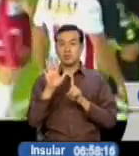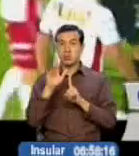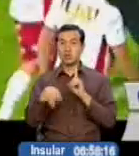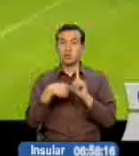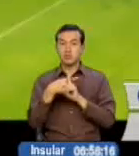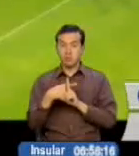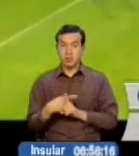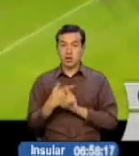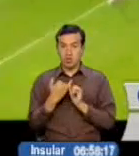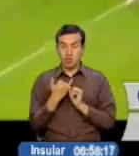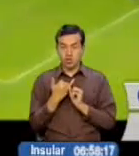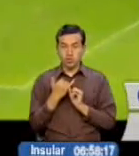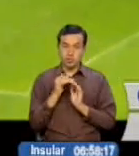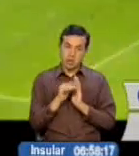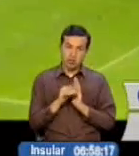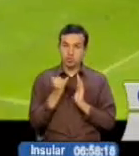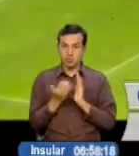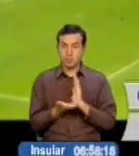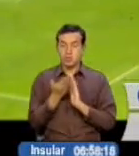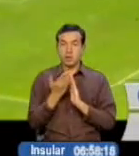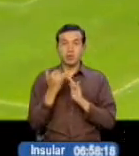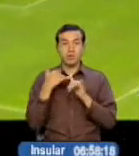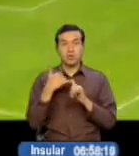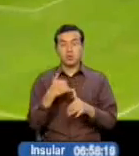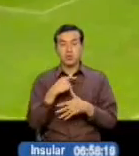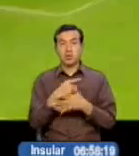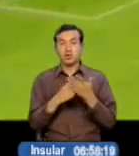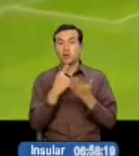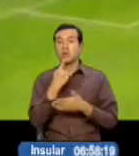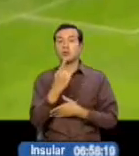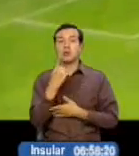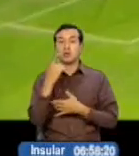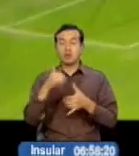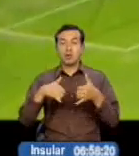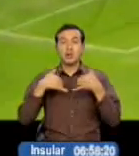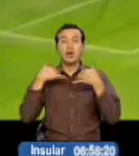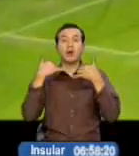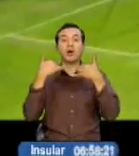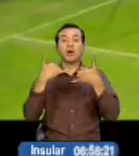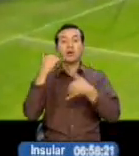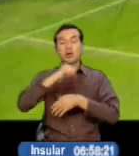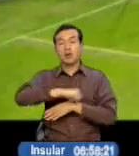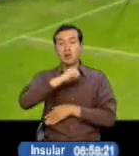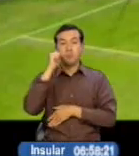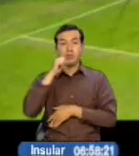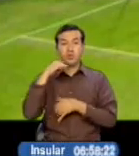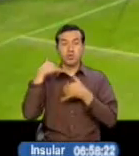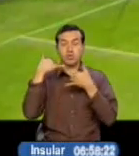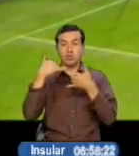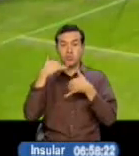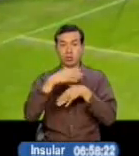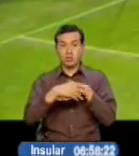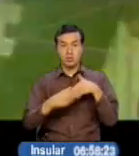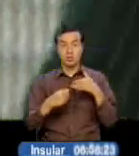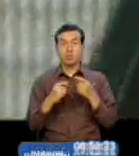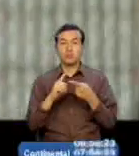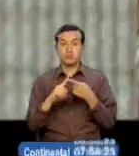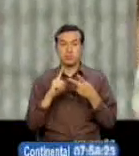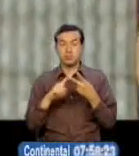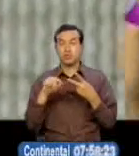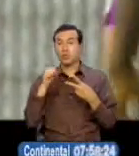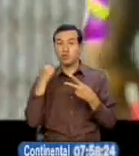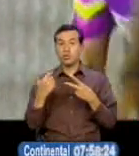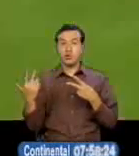respecto al formato actual. Un nuevo asignamiento será al campeón de la última edición de la Copa Sudamericana, mientras que las